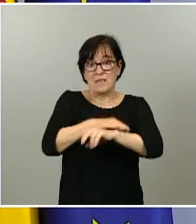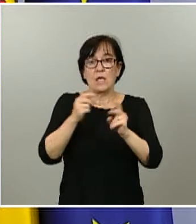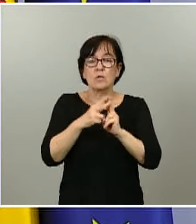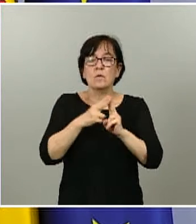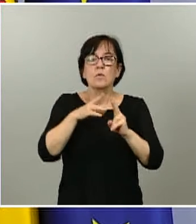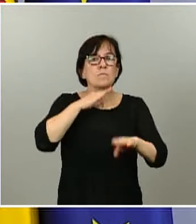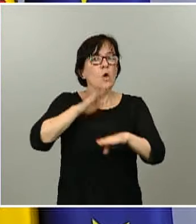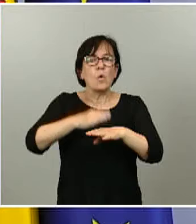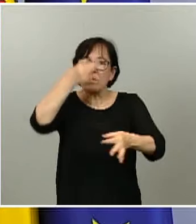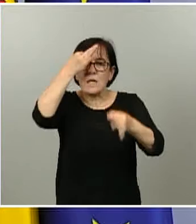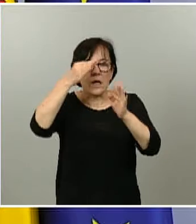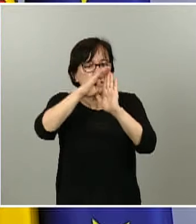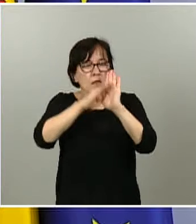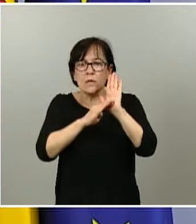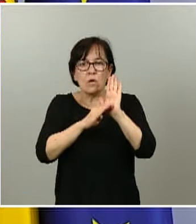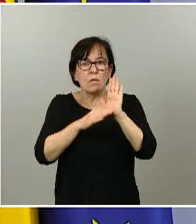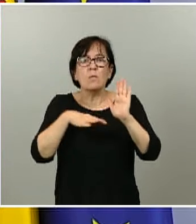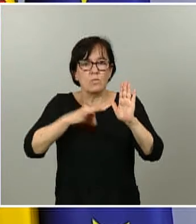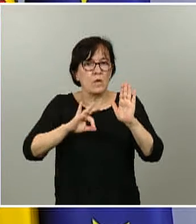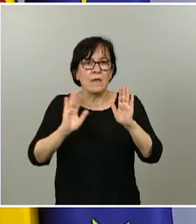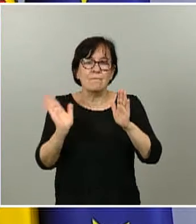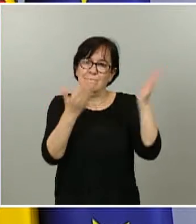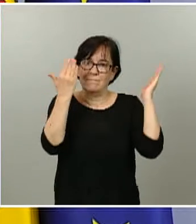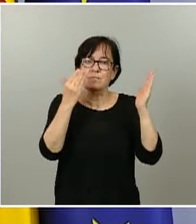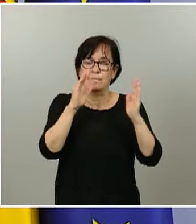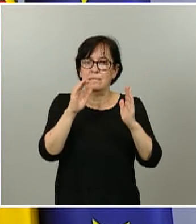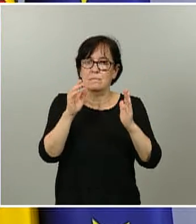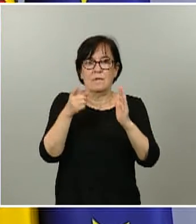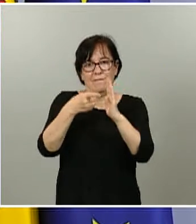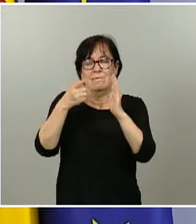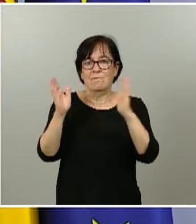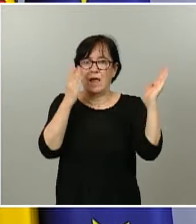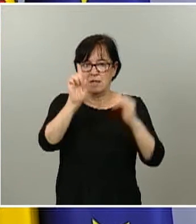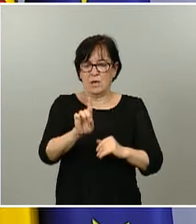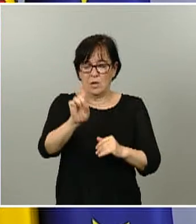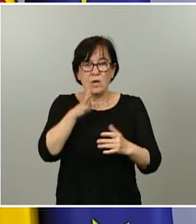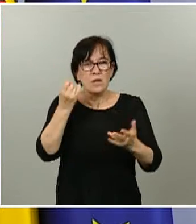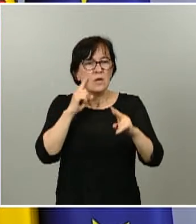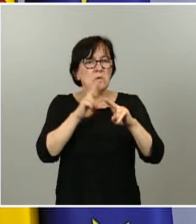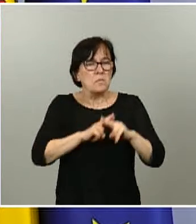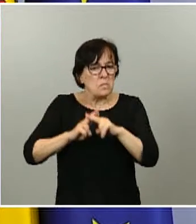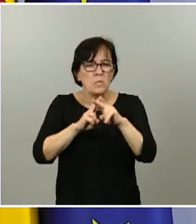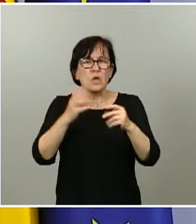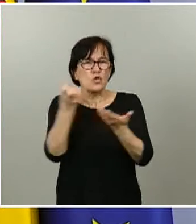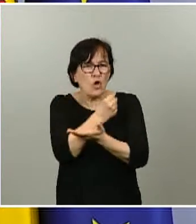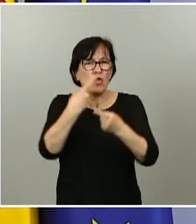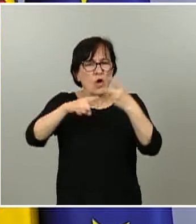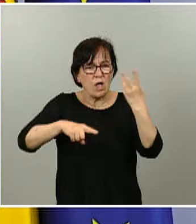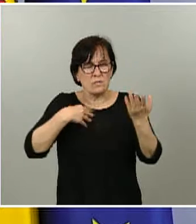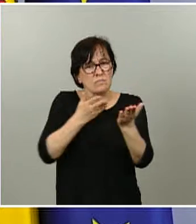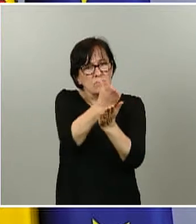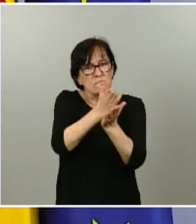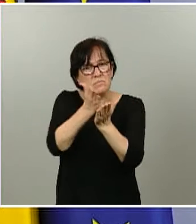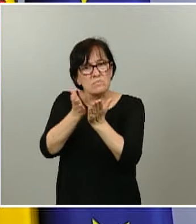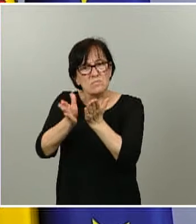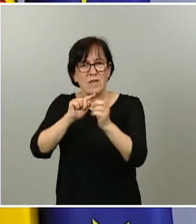requisitos para progresar a fase 1. También los relativos a la vigilancia activa de caso y a todos los dispositivos que tenemos que tener para tener una